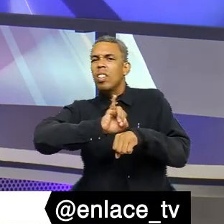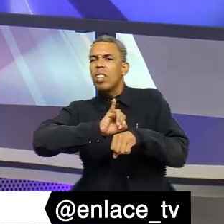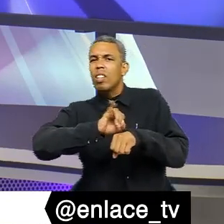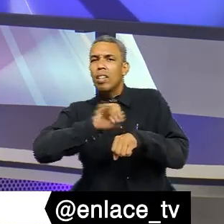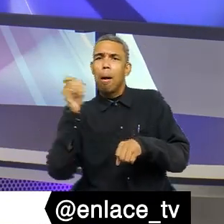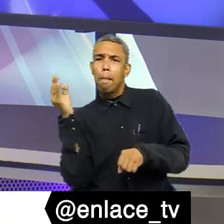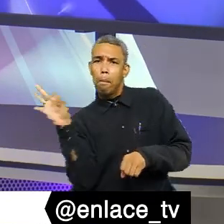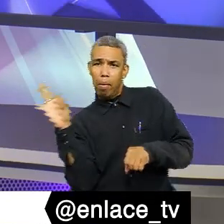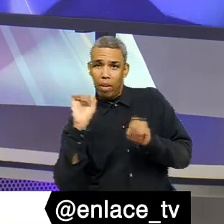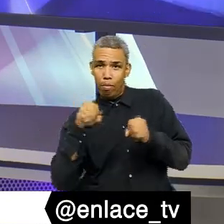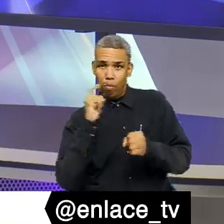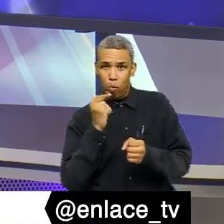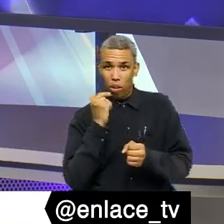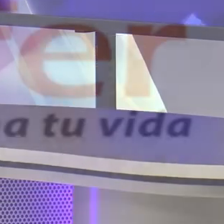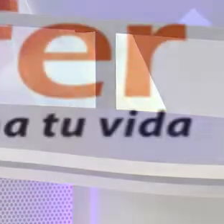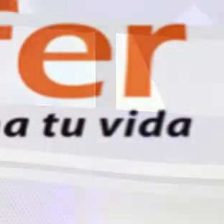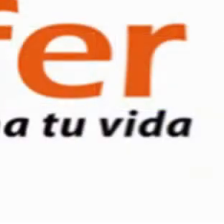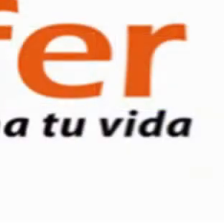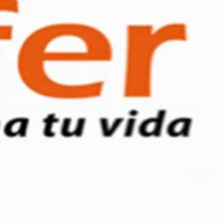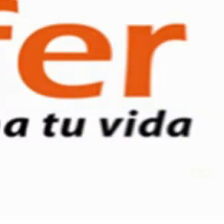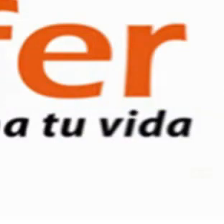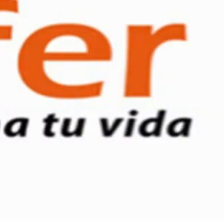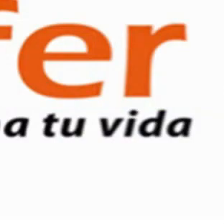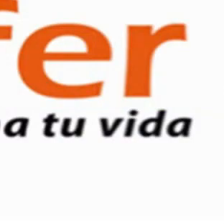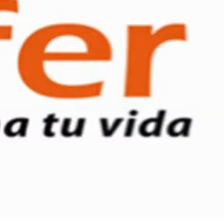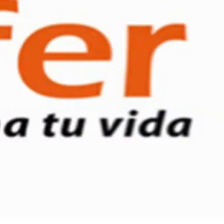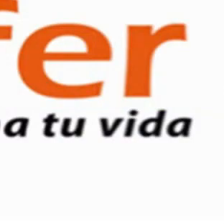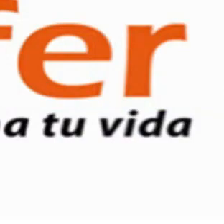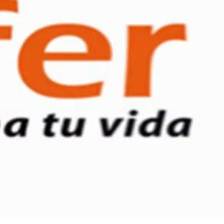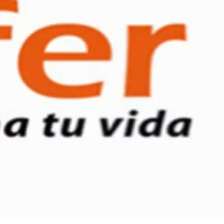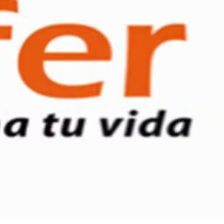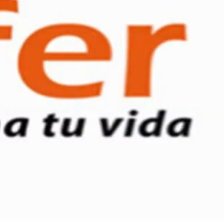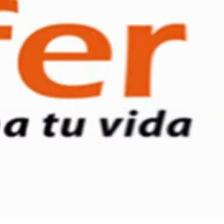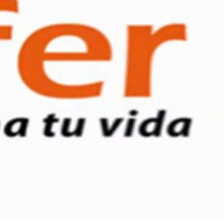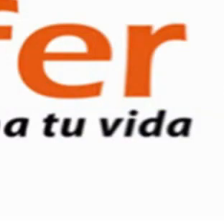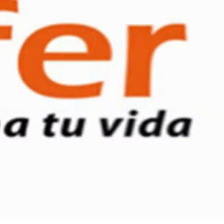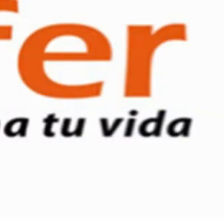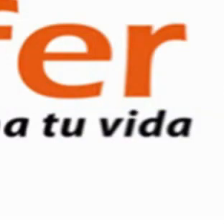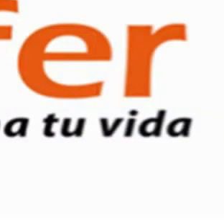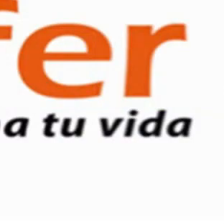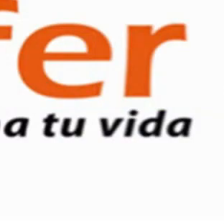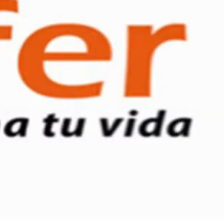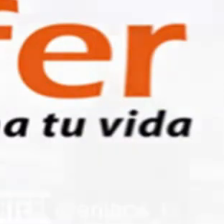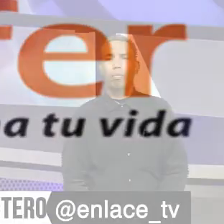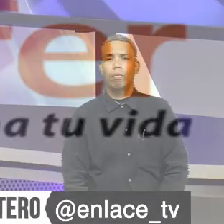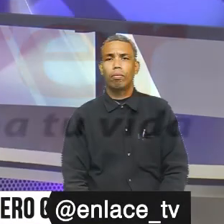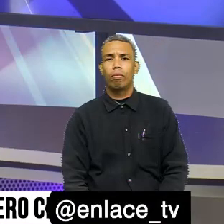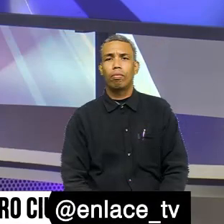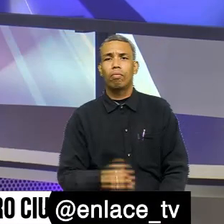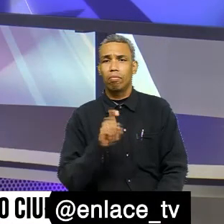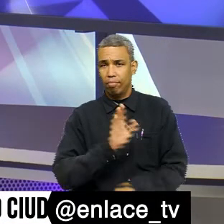Auxiliadora. Ahora sí, materiales eléctricos, Electrofer, ilumina tu vida. Nos vemos a las 6 en punto de la